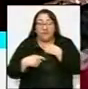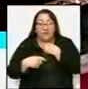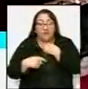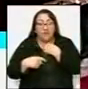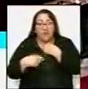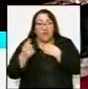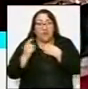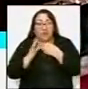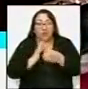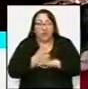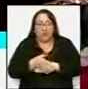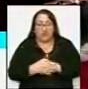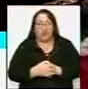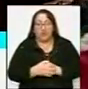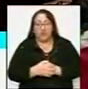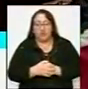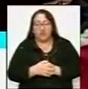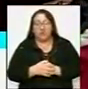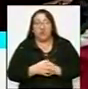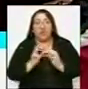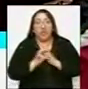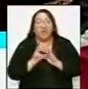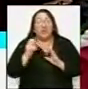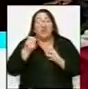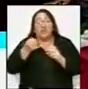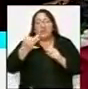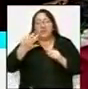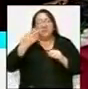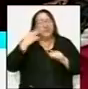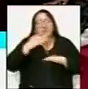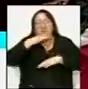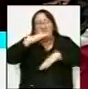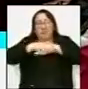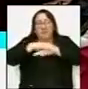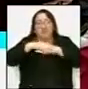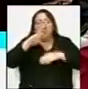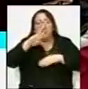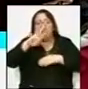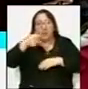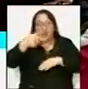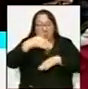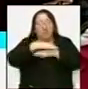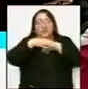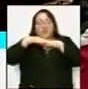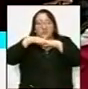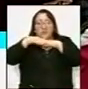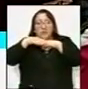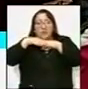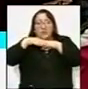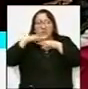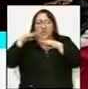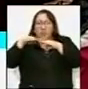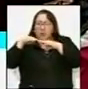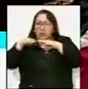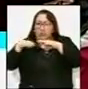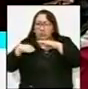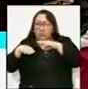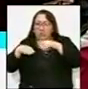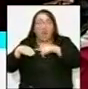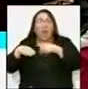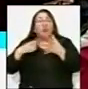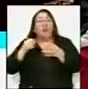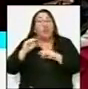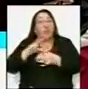para su inscripción. De tener un número menor de afiliados, se le otorga un plazo de 3 meses para subsanar.